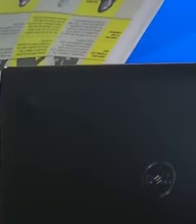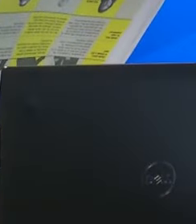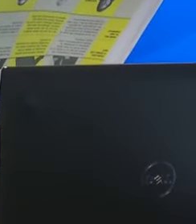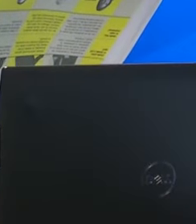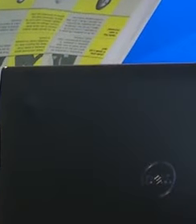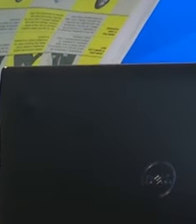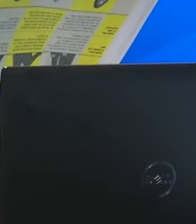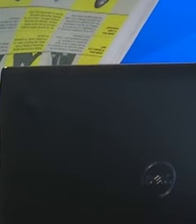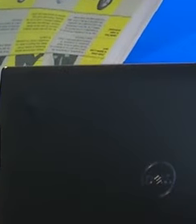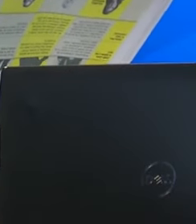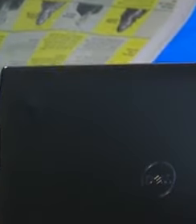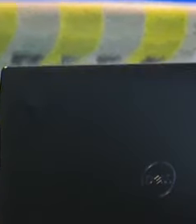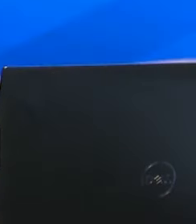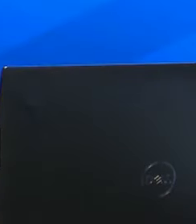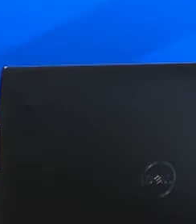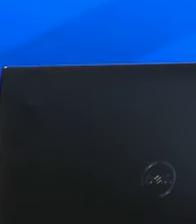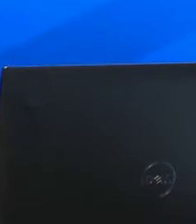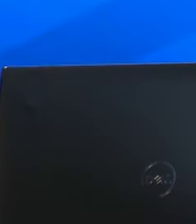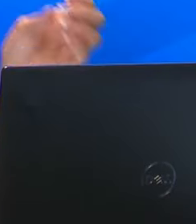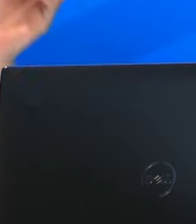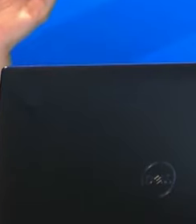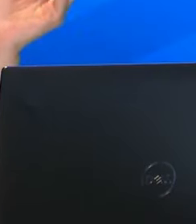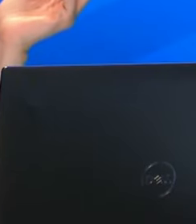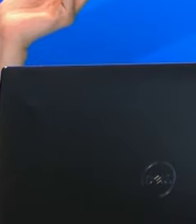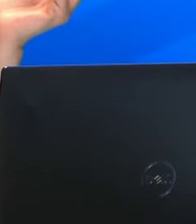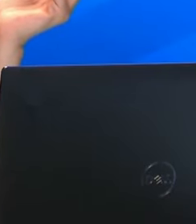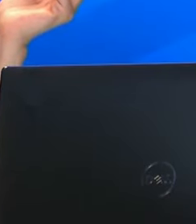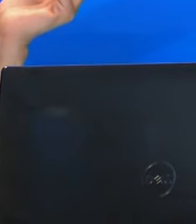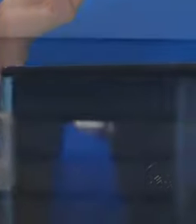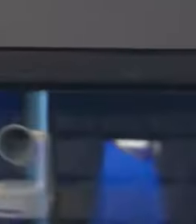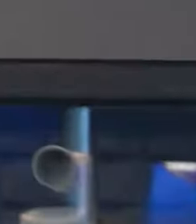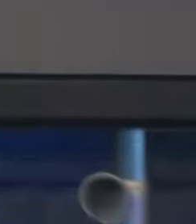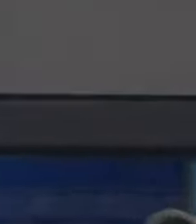soy yo y más la que... La Comer presenta La Buena Noticia. El primer bailarín mexicano.